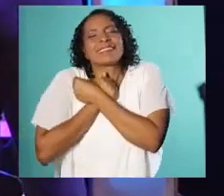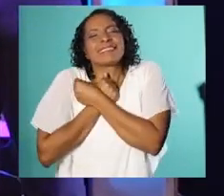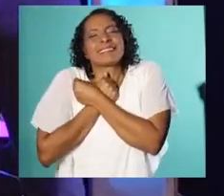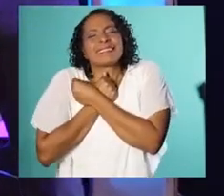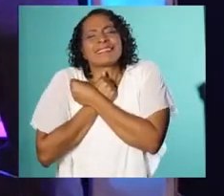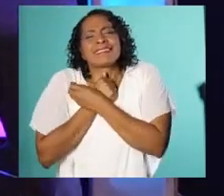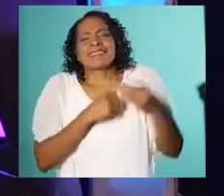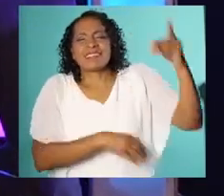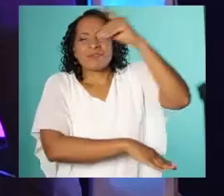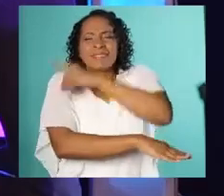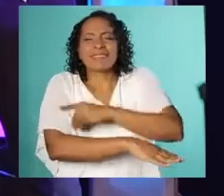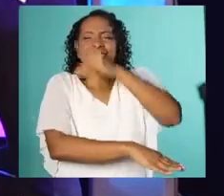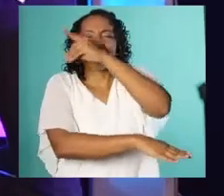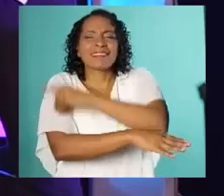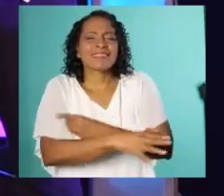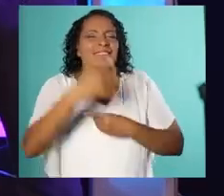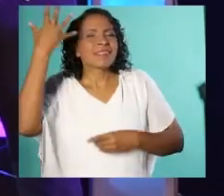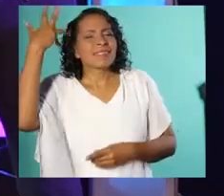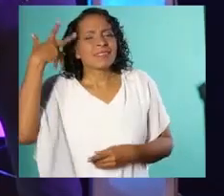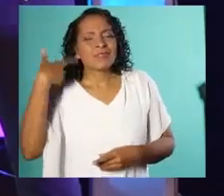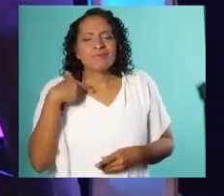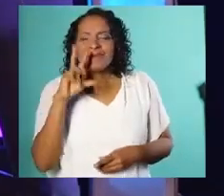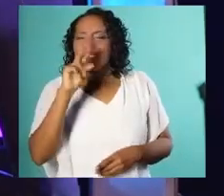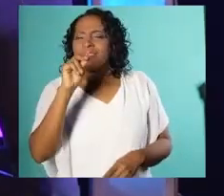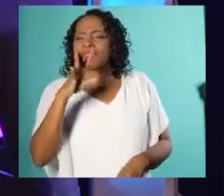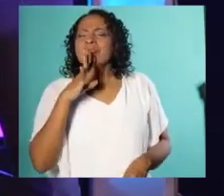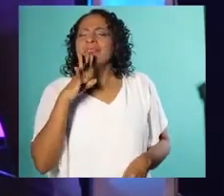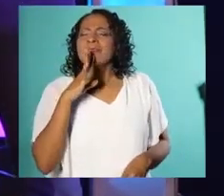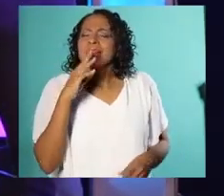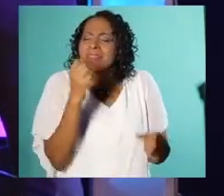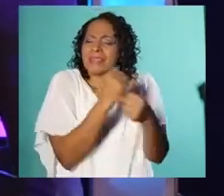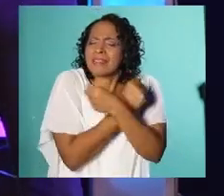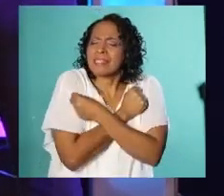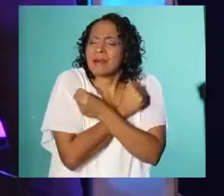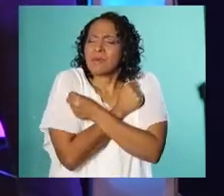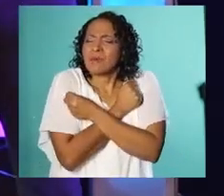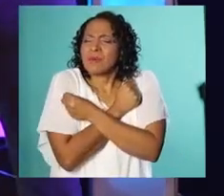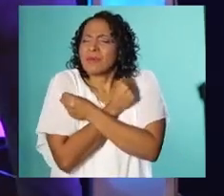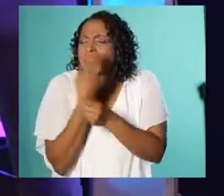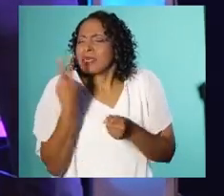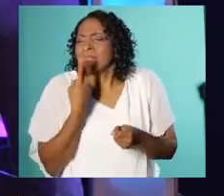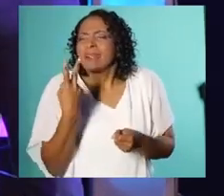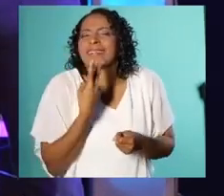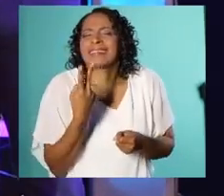no le estoy hablando del amor romántico, del amor de pareja, te estoy hablando del amor